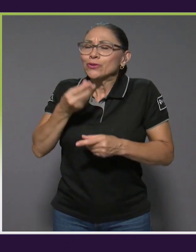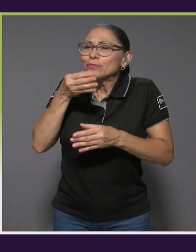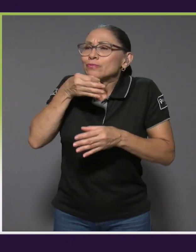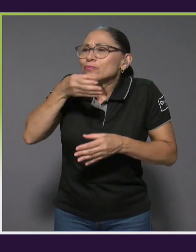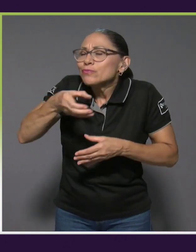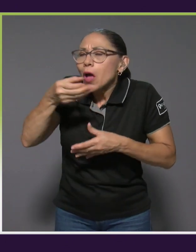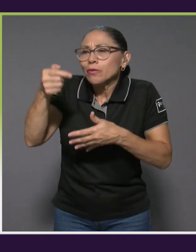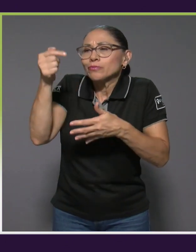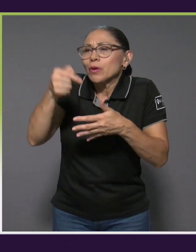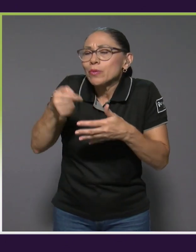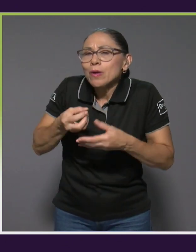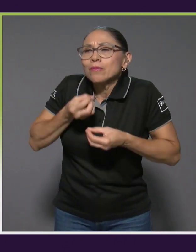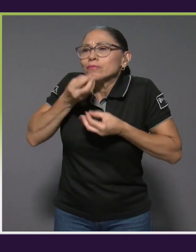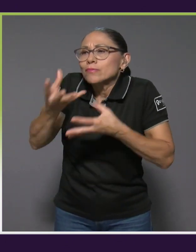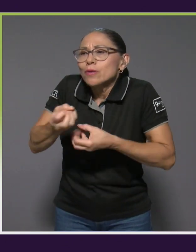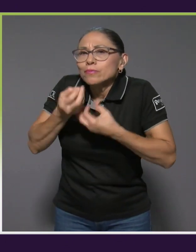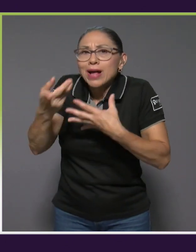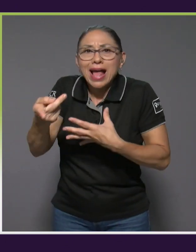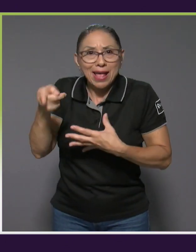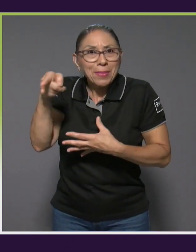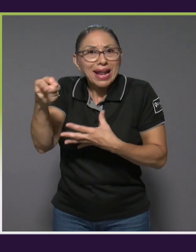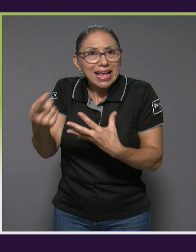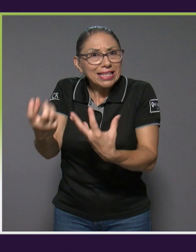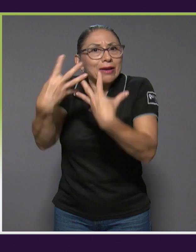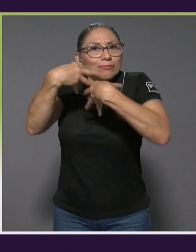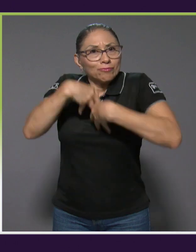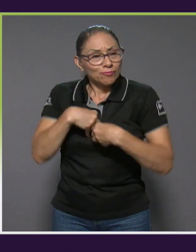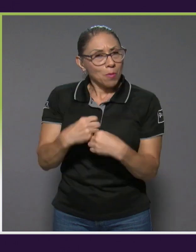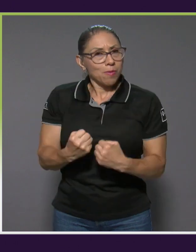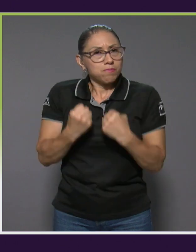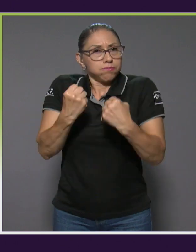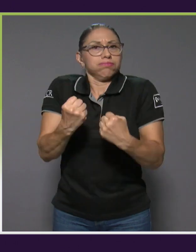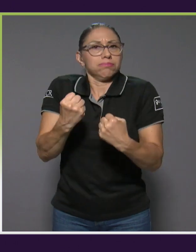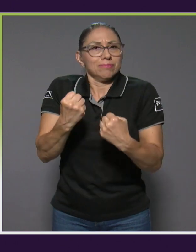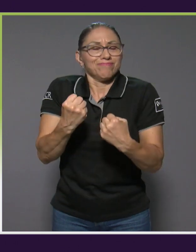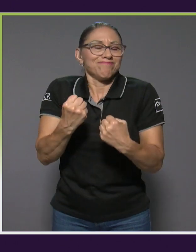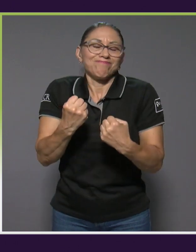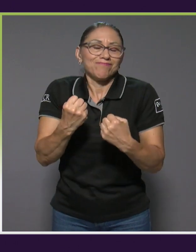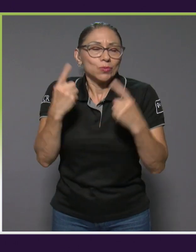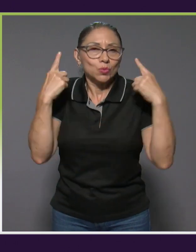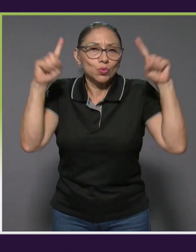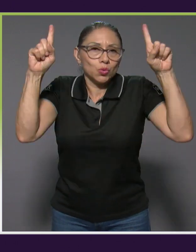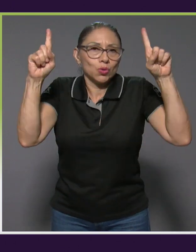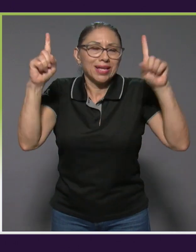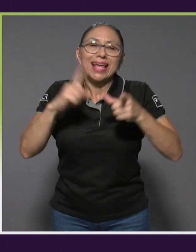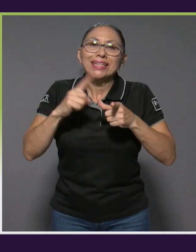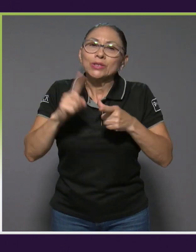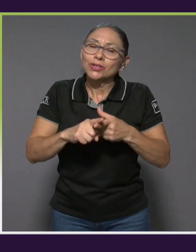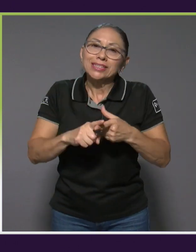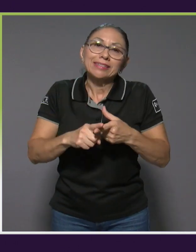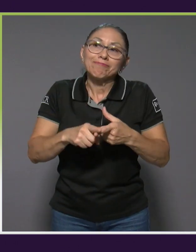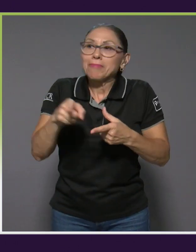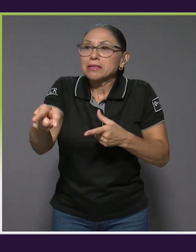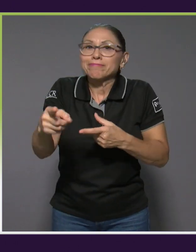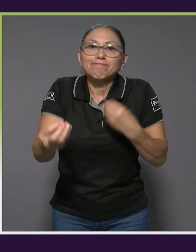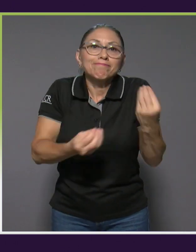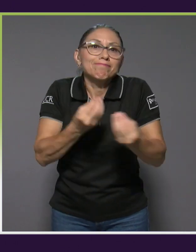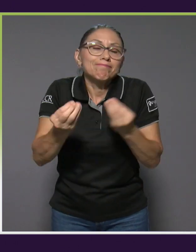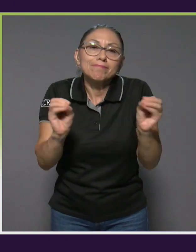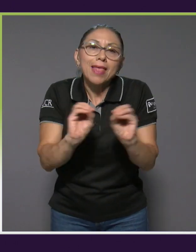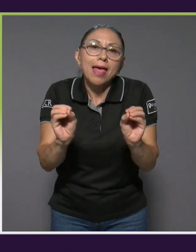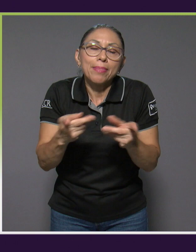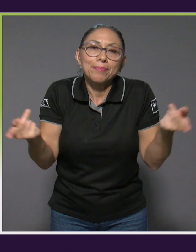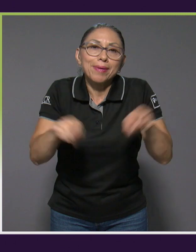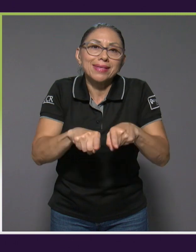tratemos de que se empodere de la situación, no lo logramos. Y entonces muchas veces esos casos se quedan en el aire porque la persona